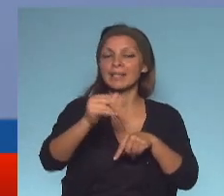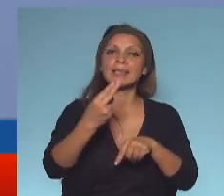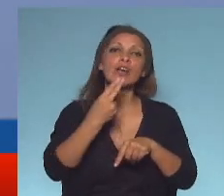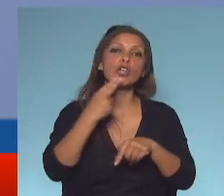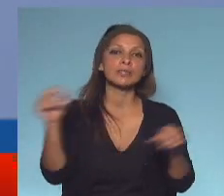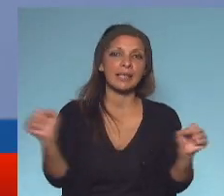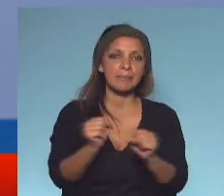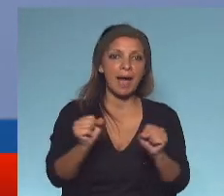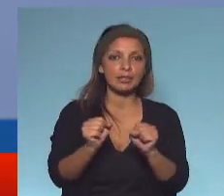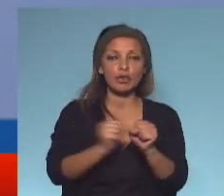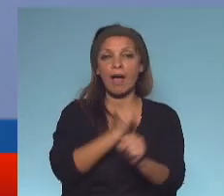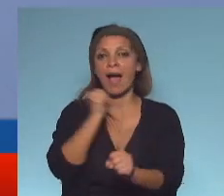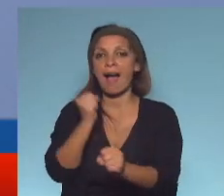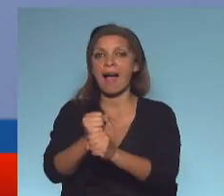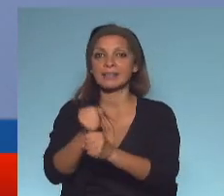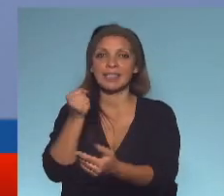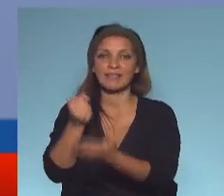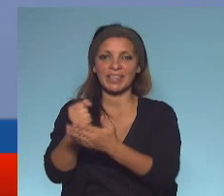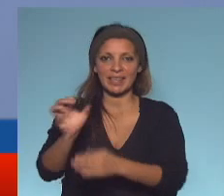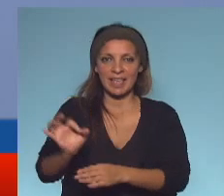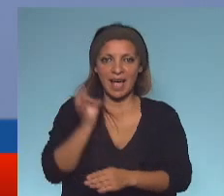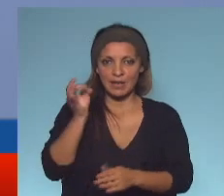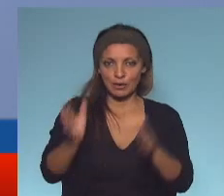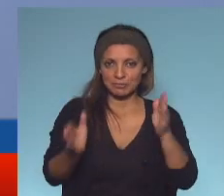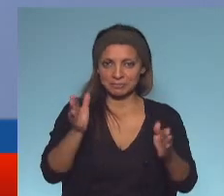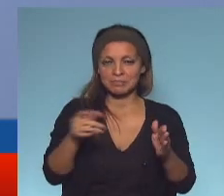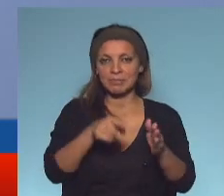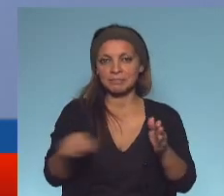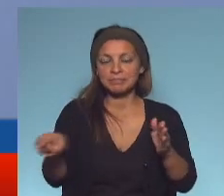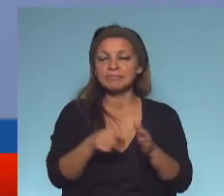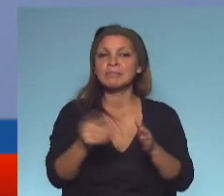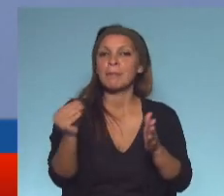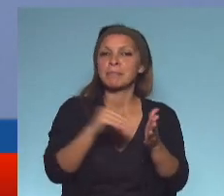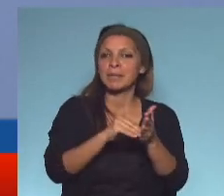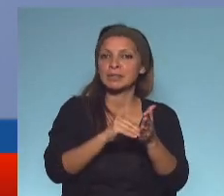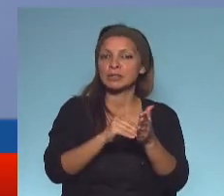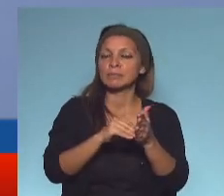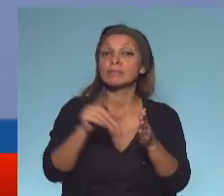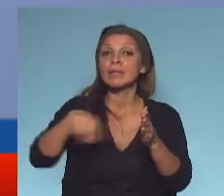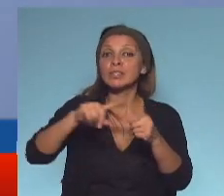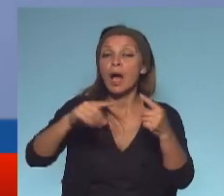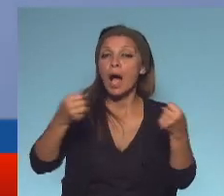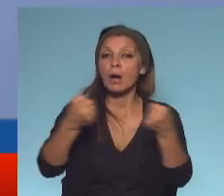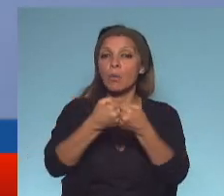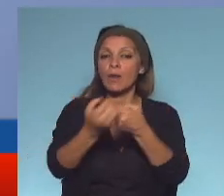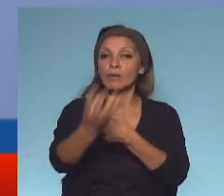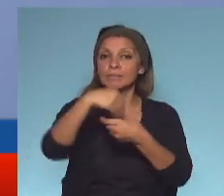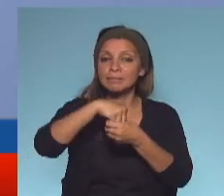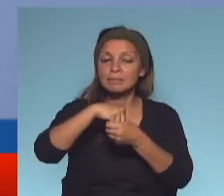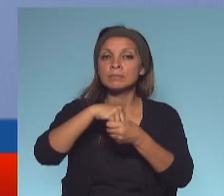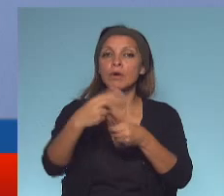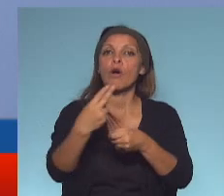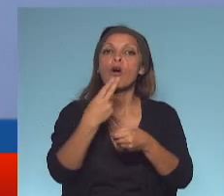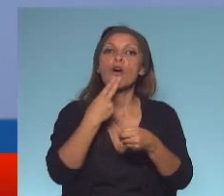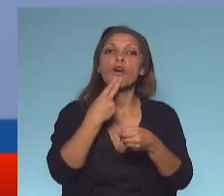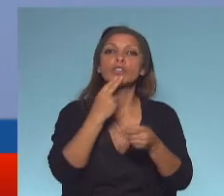mayo hasta fin de año. Es un acuerdo integral que va a incluir en total 11 cortes de